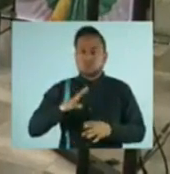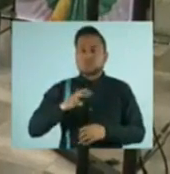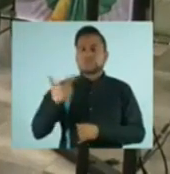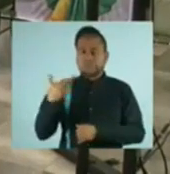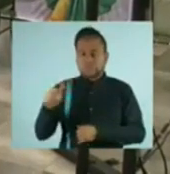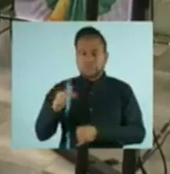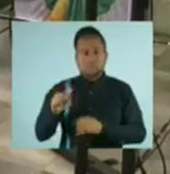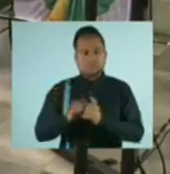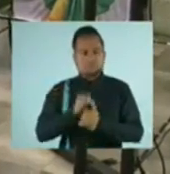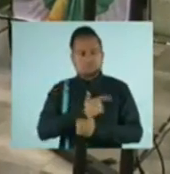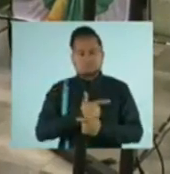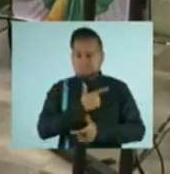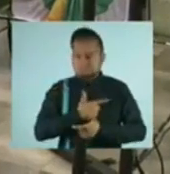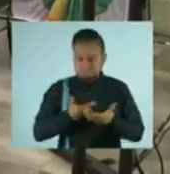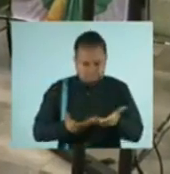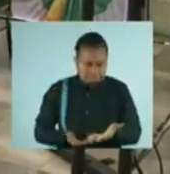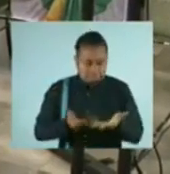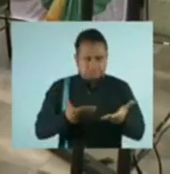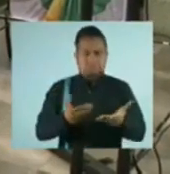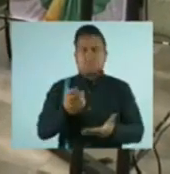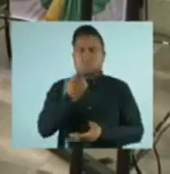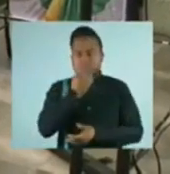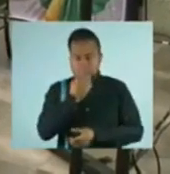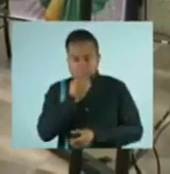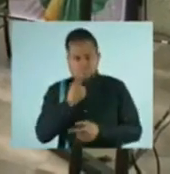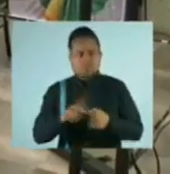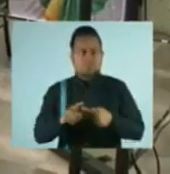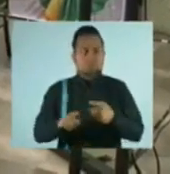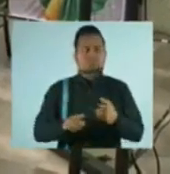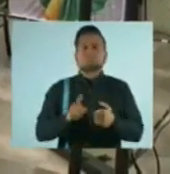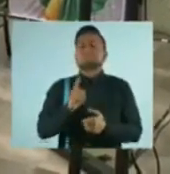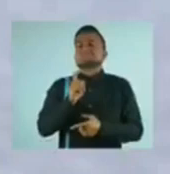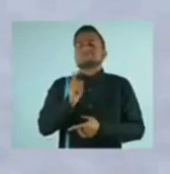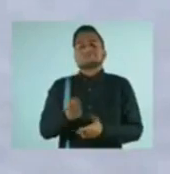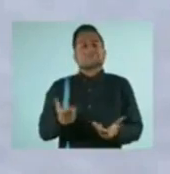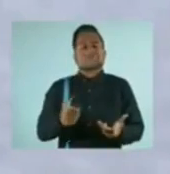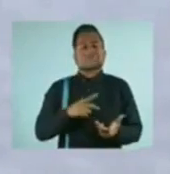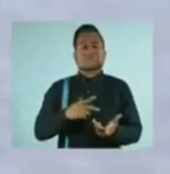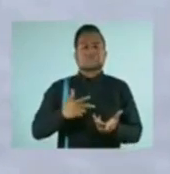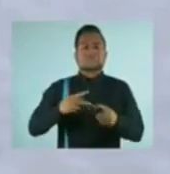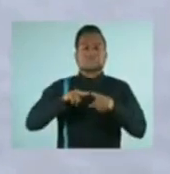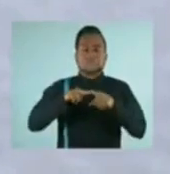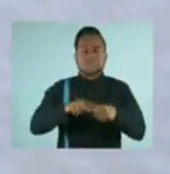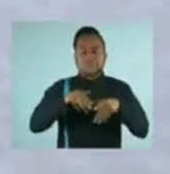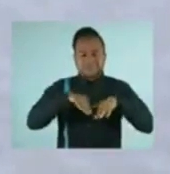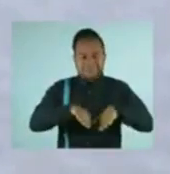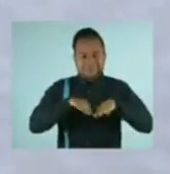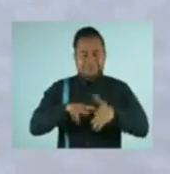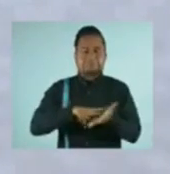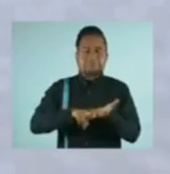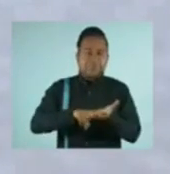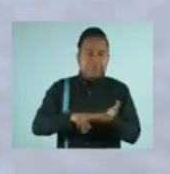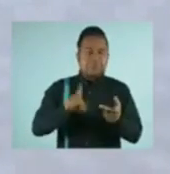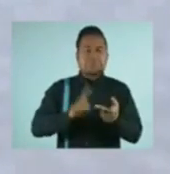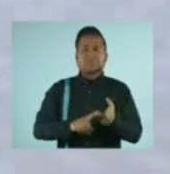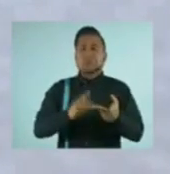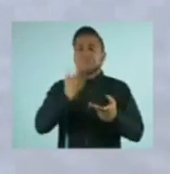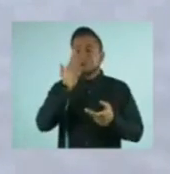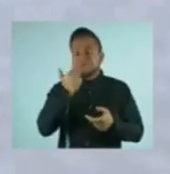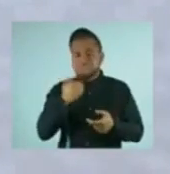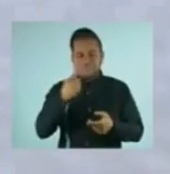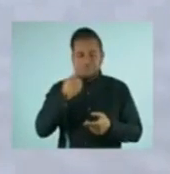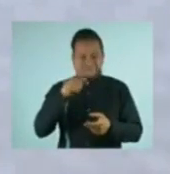les ofrezco desayunos que son chilaquiles verdes,